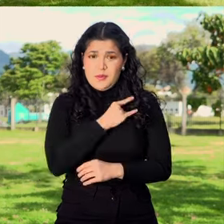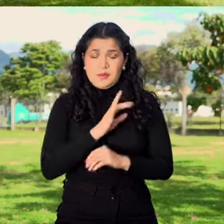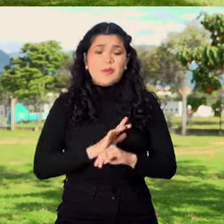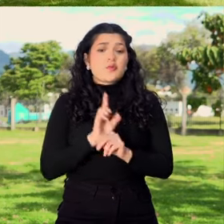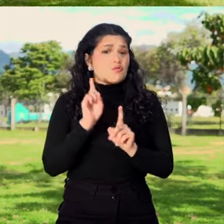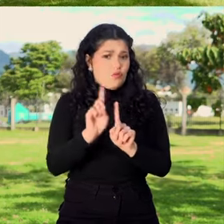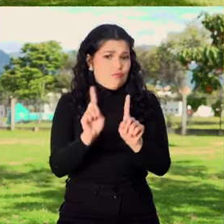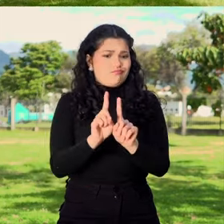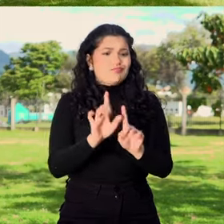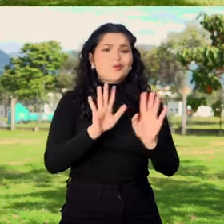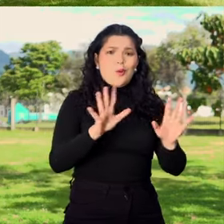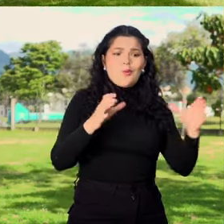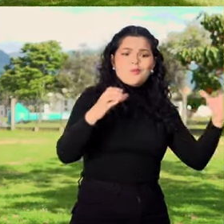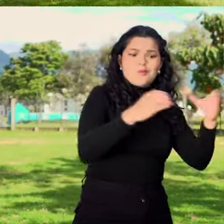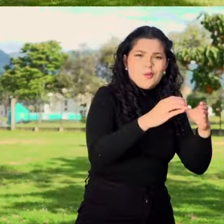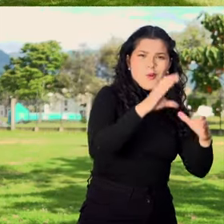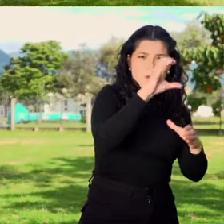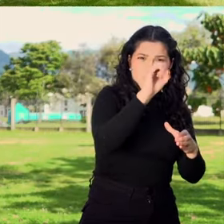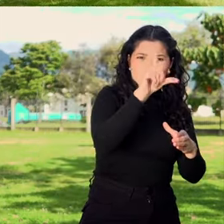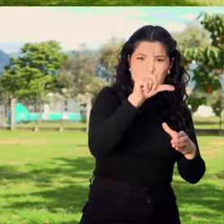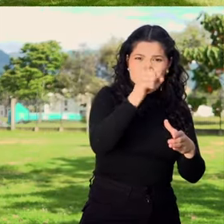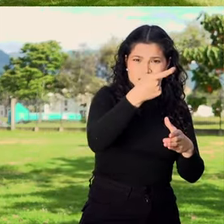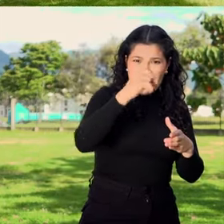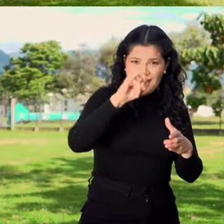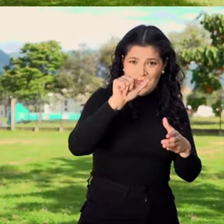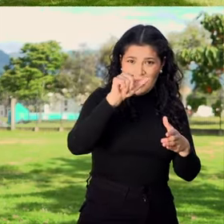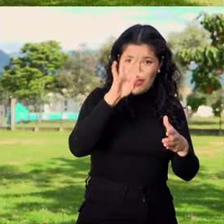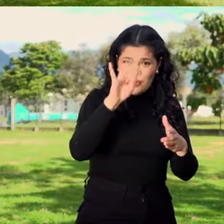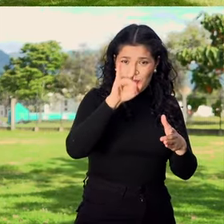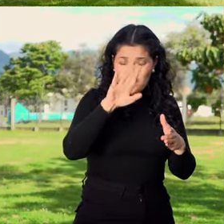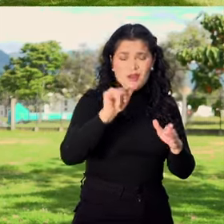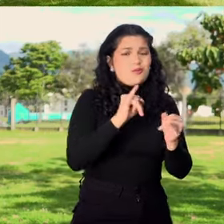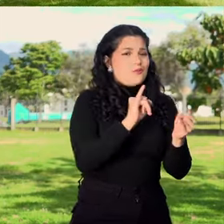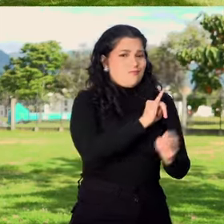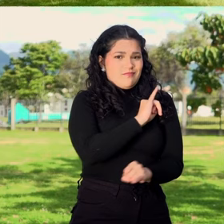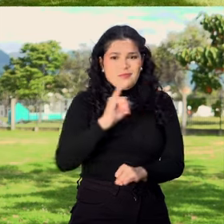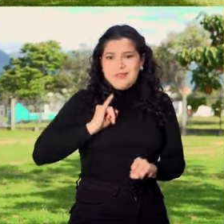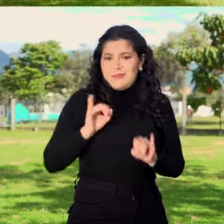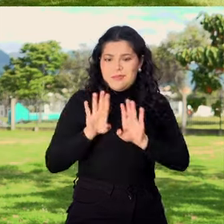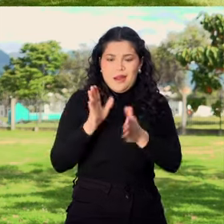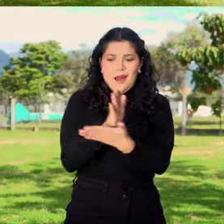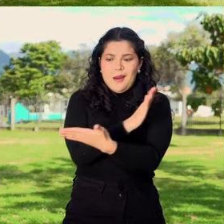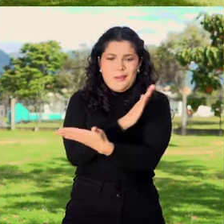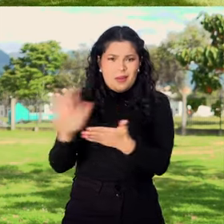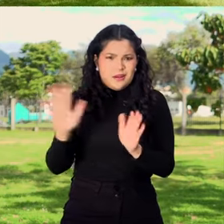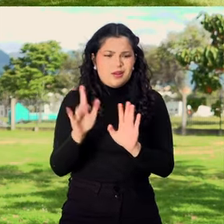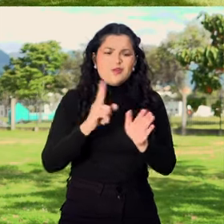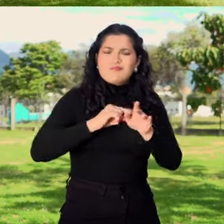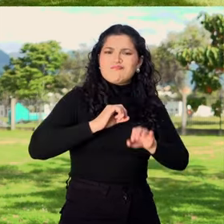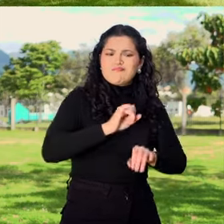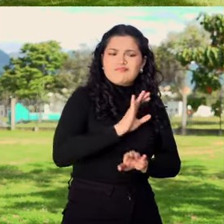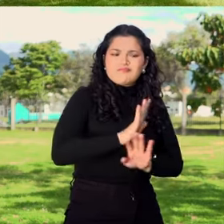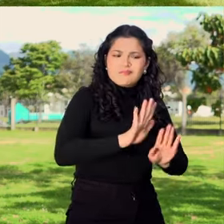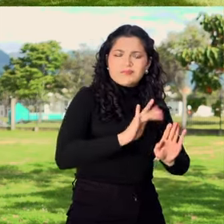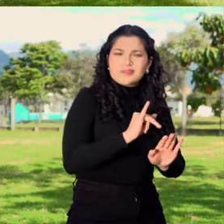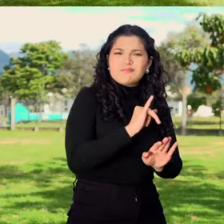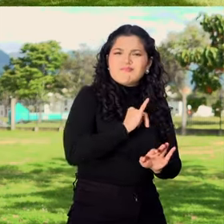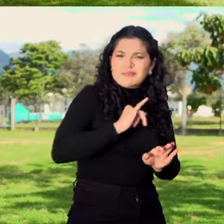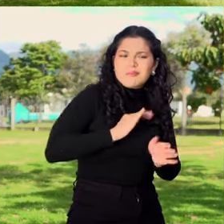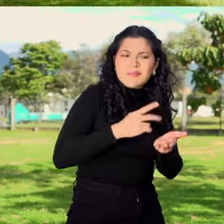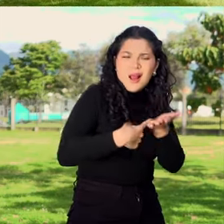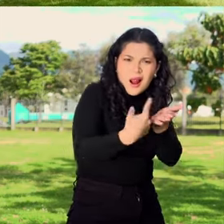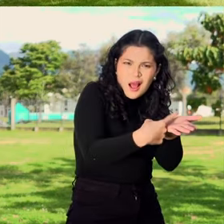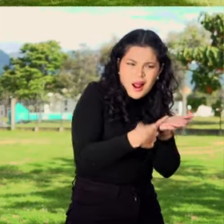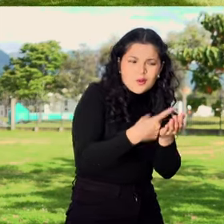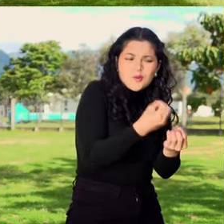tienen una autonomía propia y tienen un proceso propio de deliberación que como lo dije